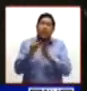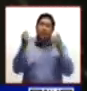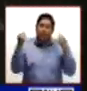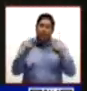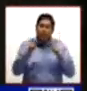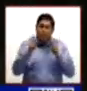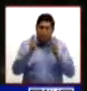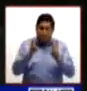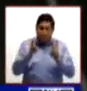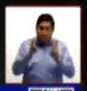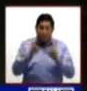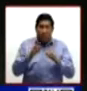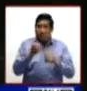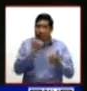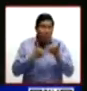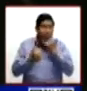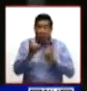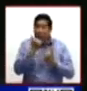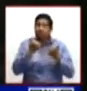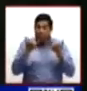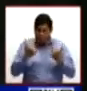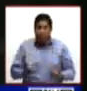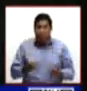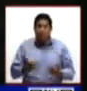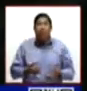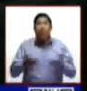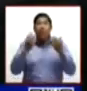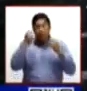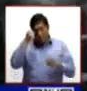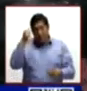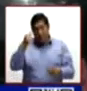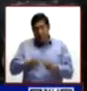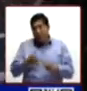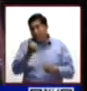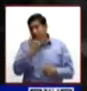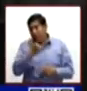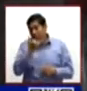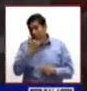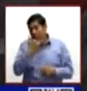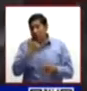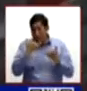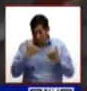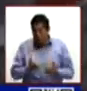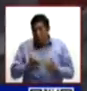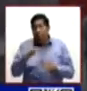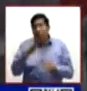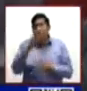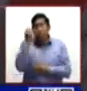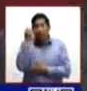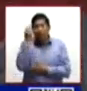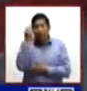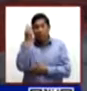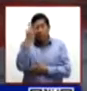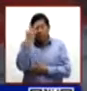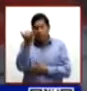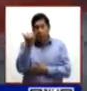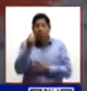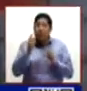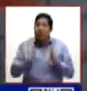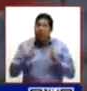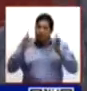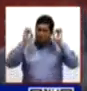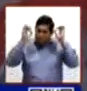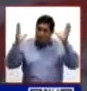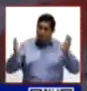tú nos relatas lo que está pasando ahora, vamos a recordar lo que ha sucedido hoy cerca al mediodía, Miriam, porque la gente ha